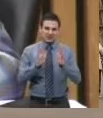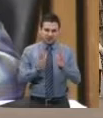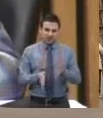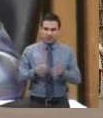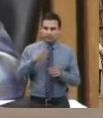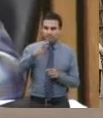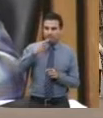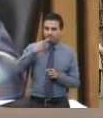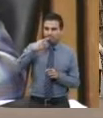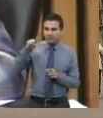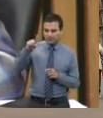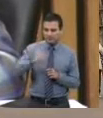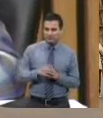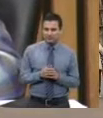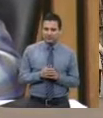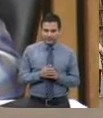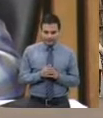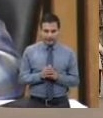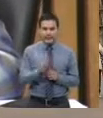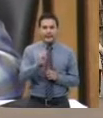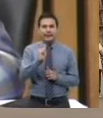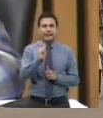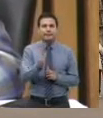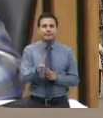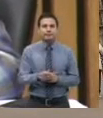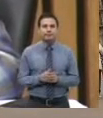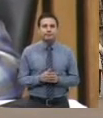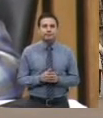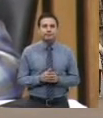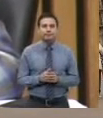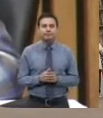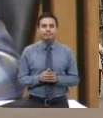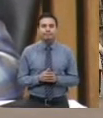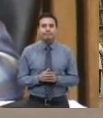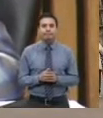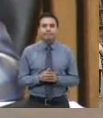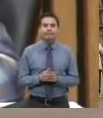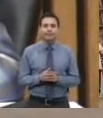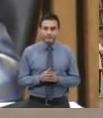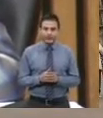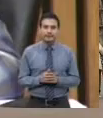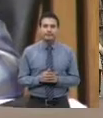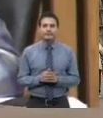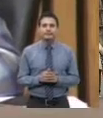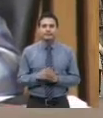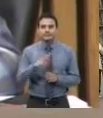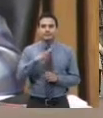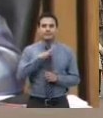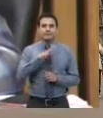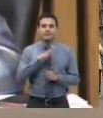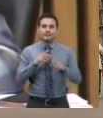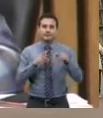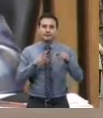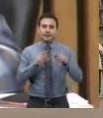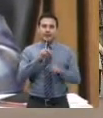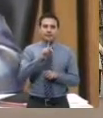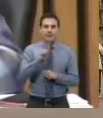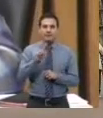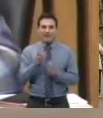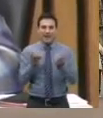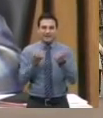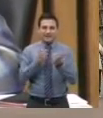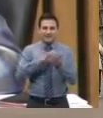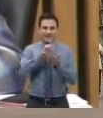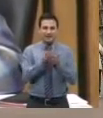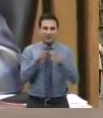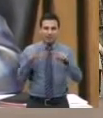de este honorable instituto de manera formal la queja que desprende la denuncia de los actos ilegales hechos valer por el Partido Verde Ecologista